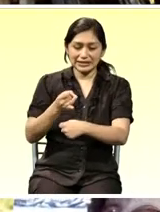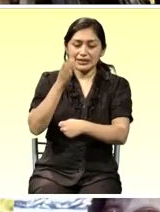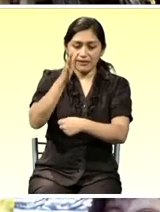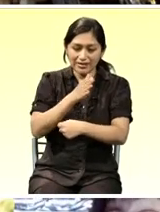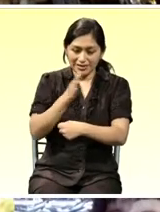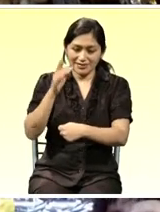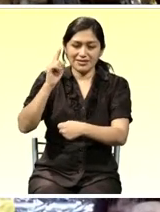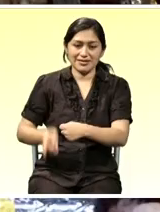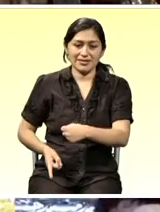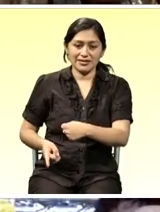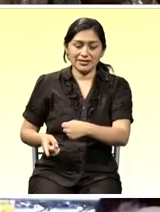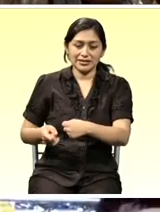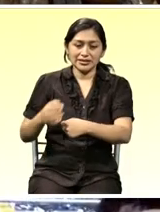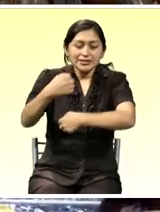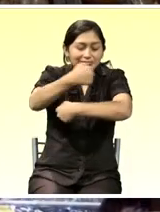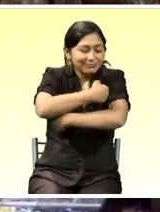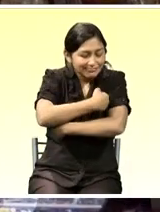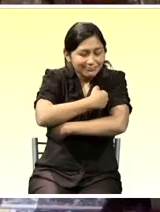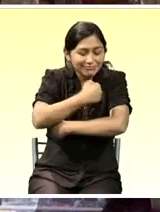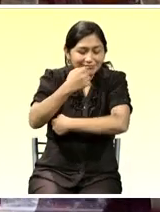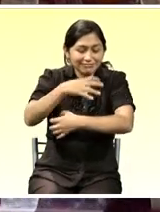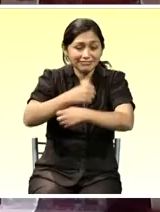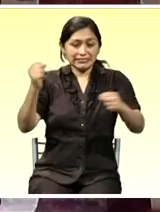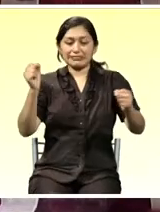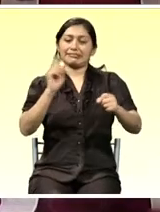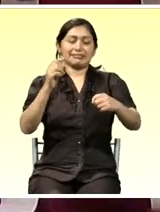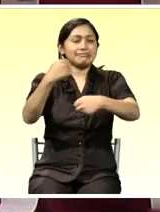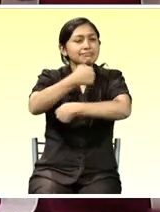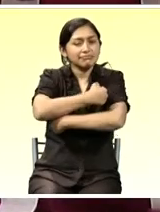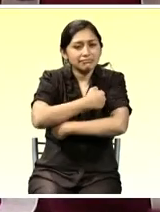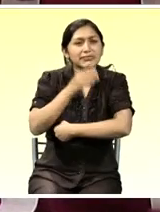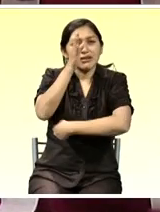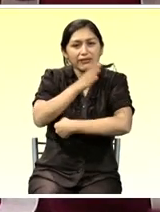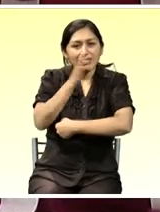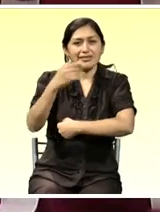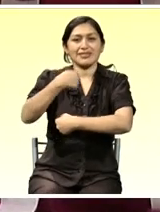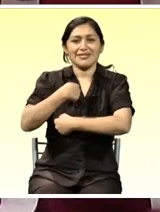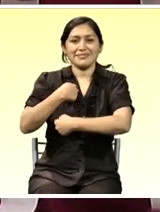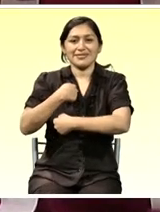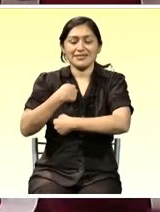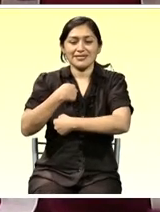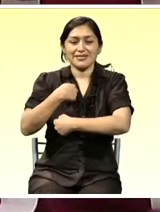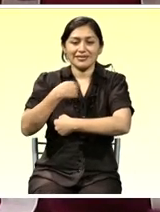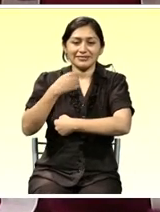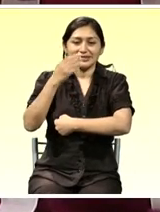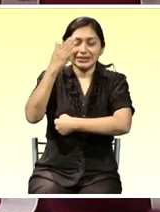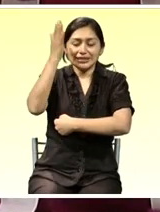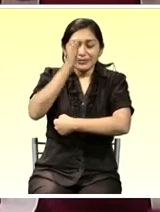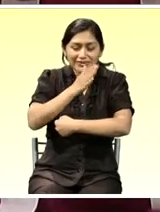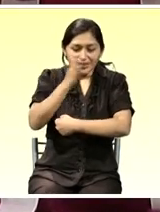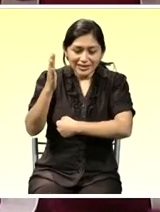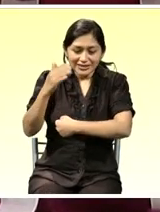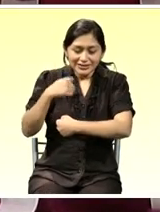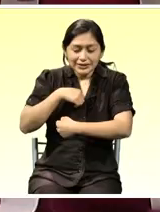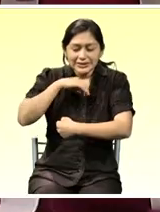No te dejaré si no me bendices. Bendíceme y haz que tu bendición me lleve a un